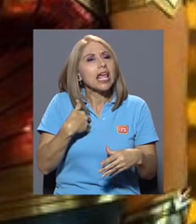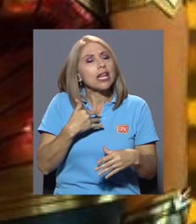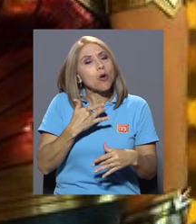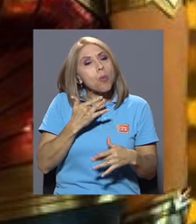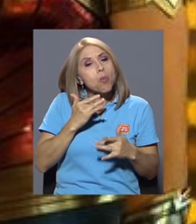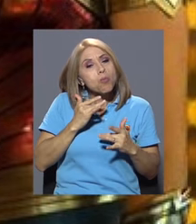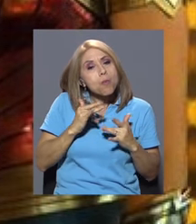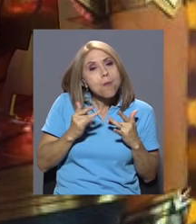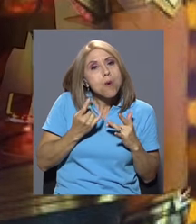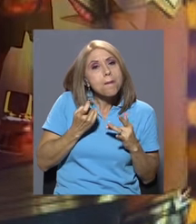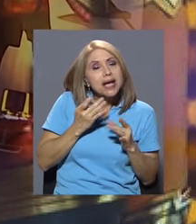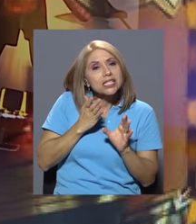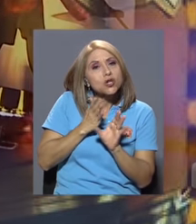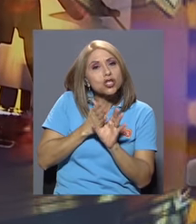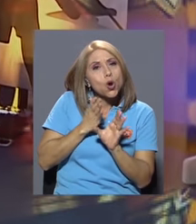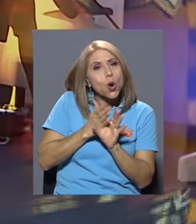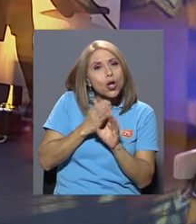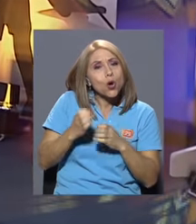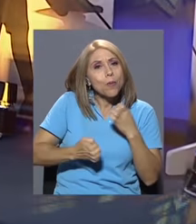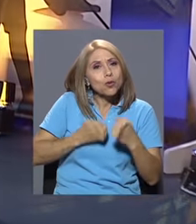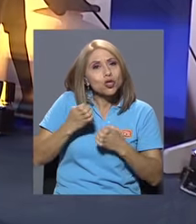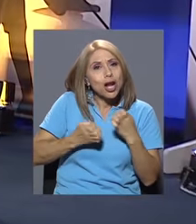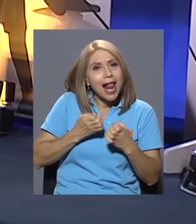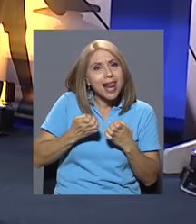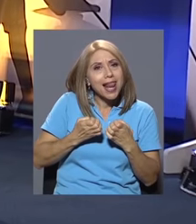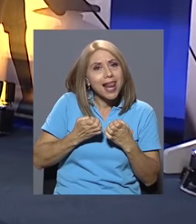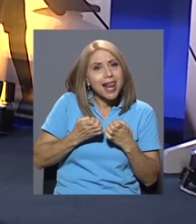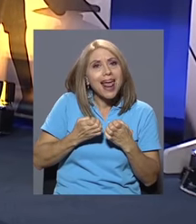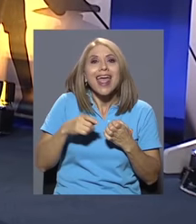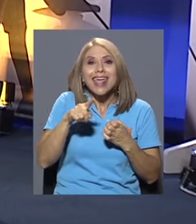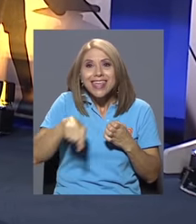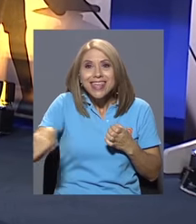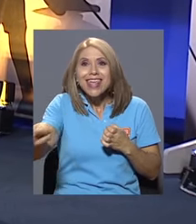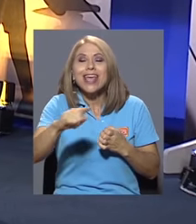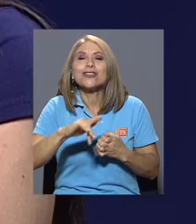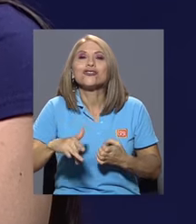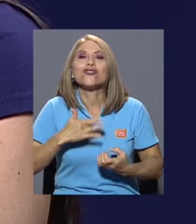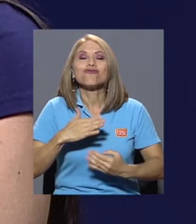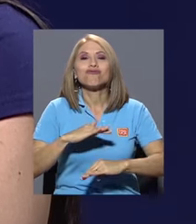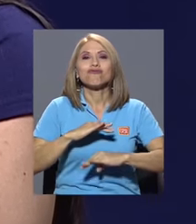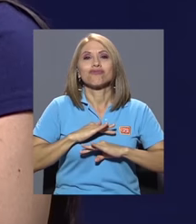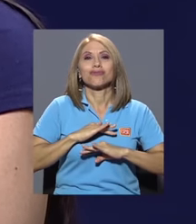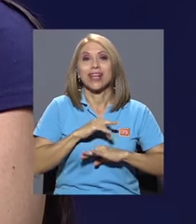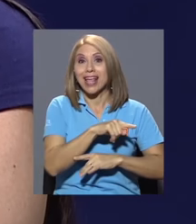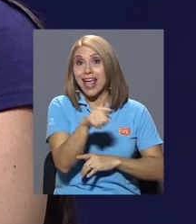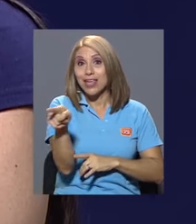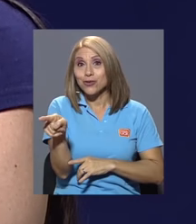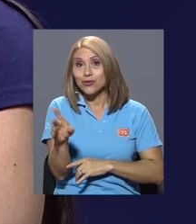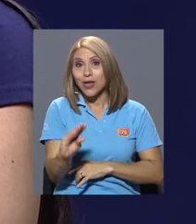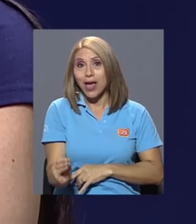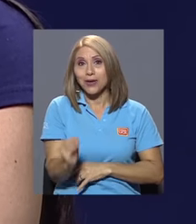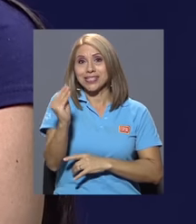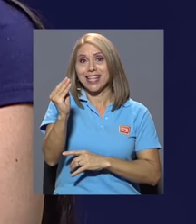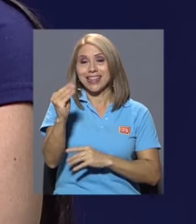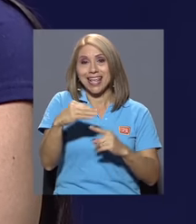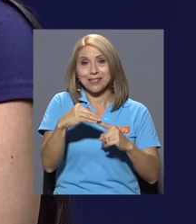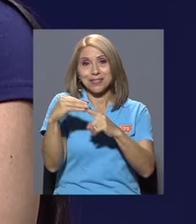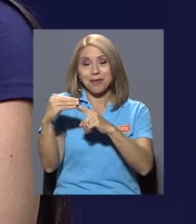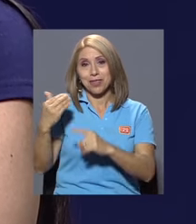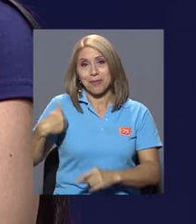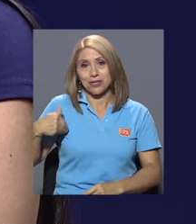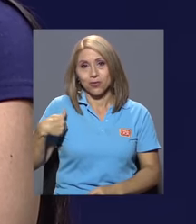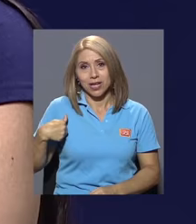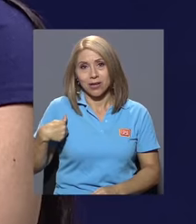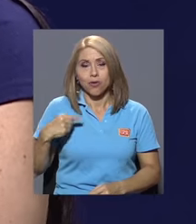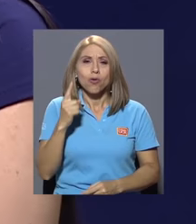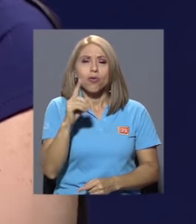psicológico o emocional en un público definido, que era el público adolescente, especialmente el masculino. Era